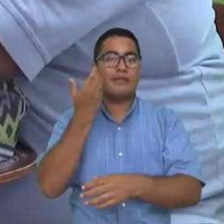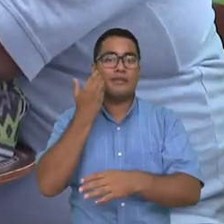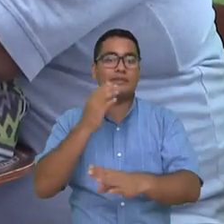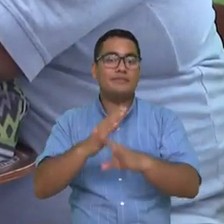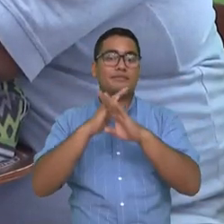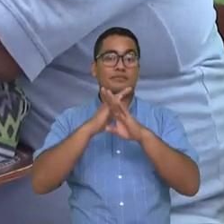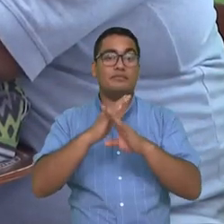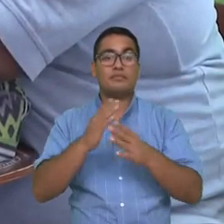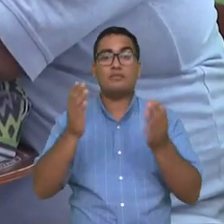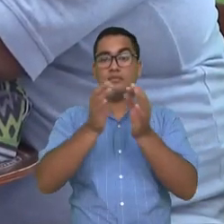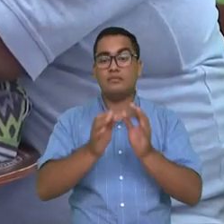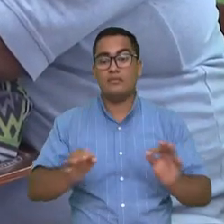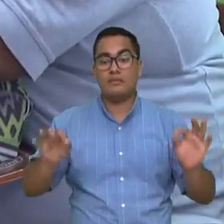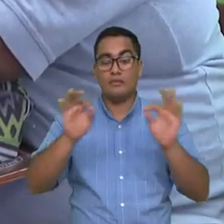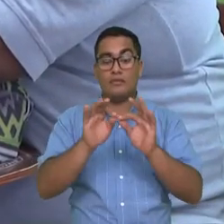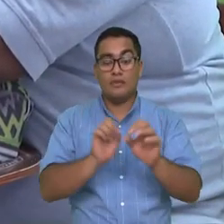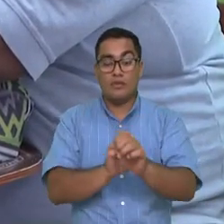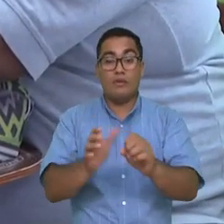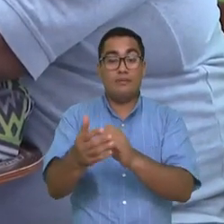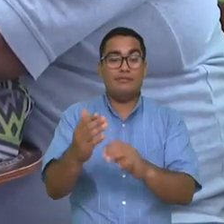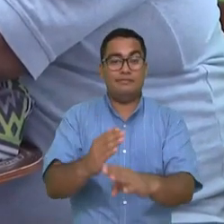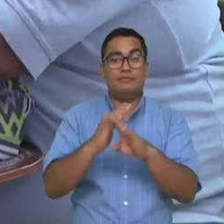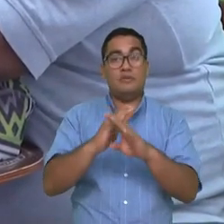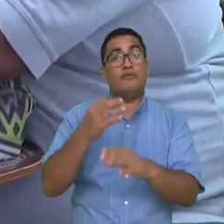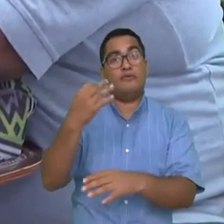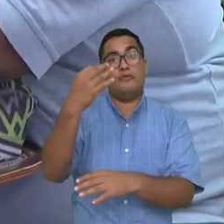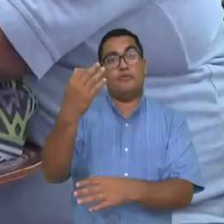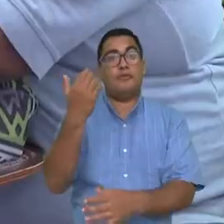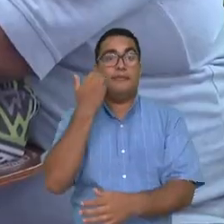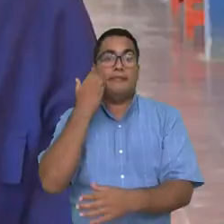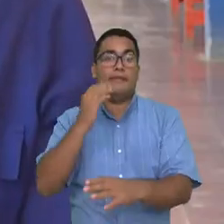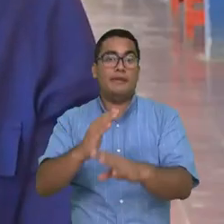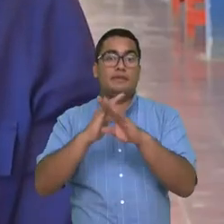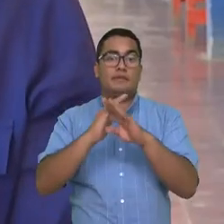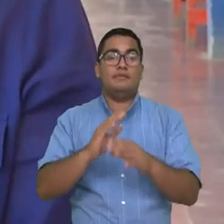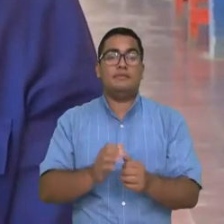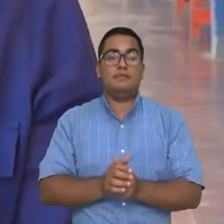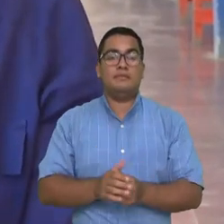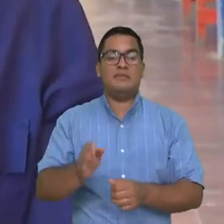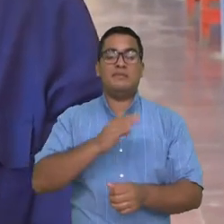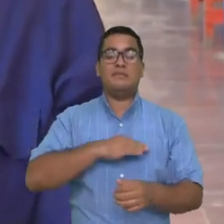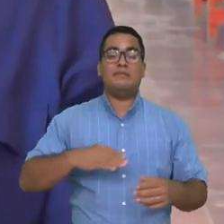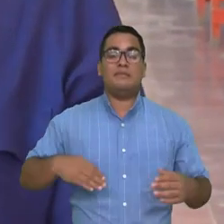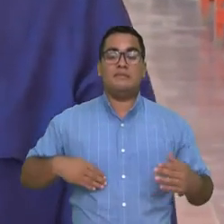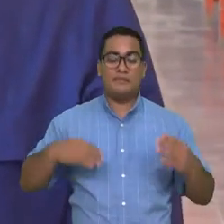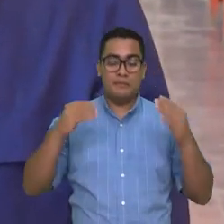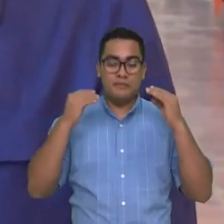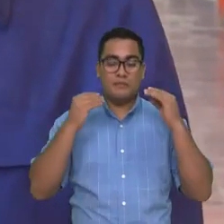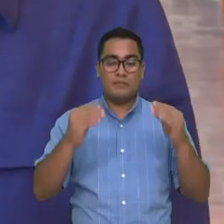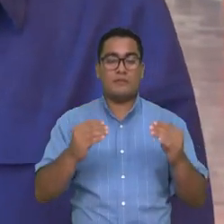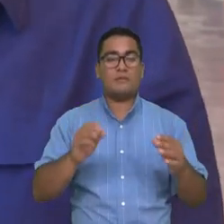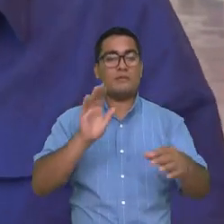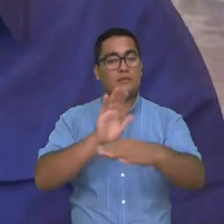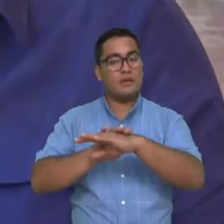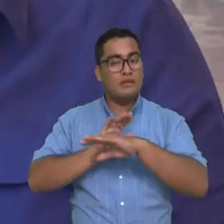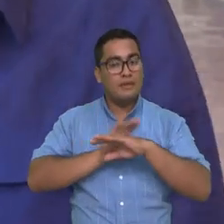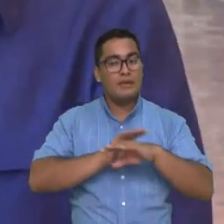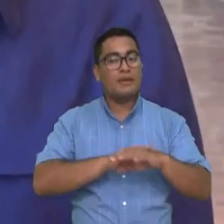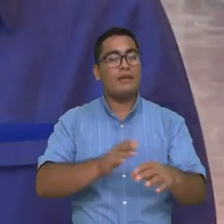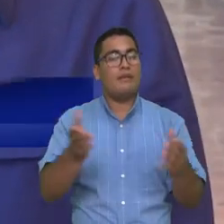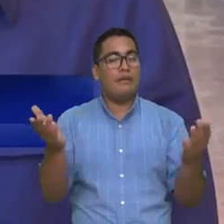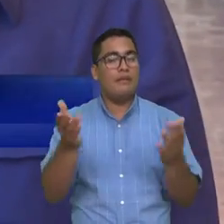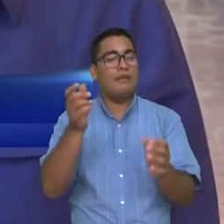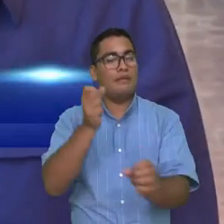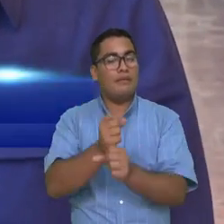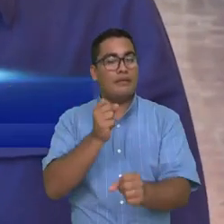pandemia actual, sino sobre futuras enfermedades. Nosotros como Ministerio de Educación somos los llamados a trabajar, no solo nosotros,